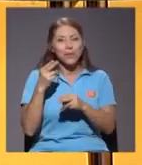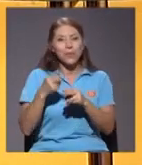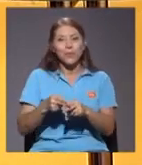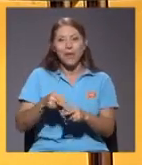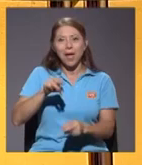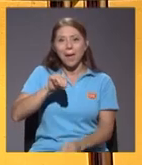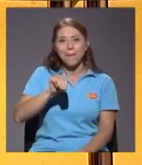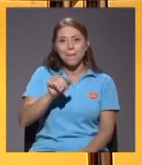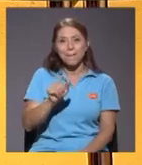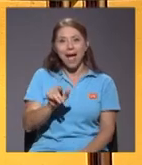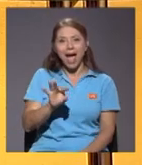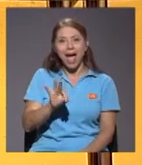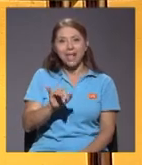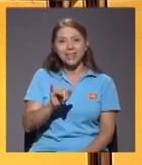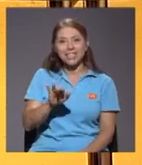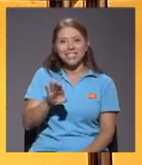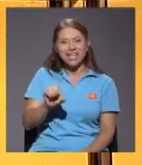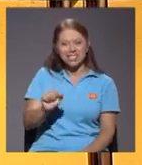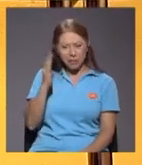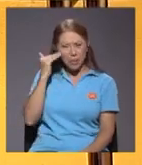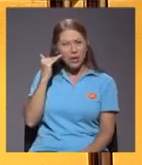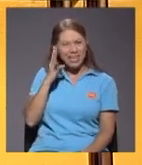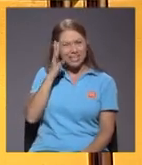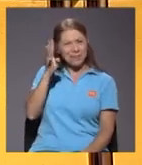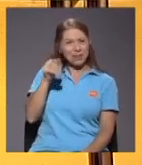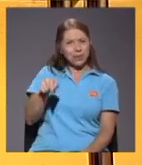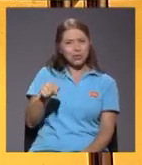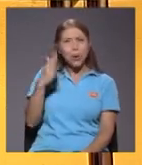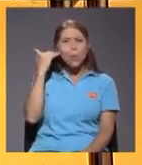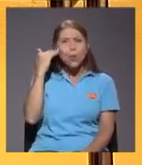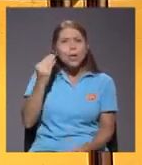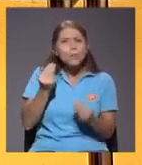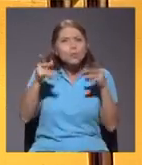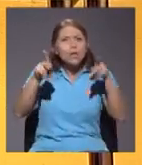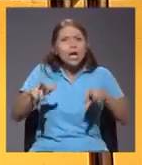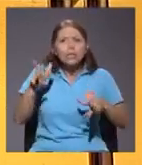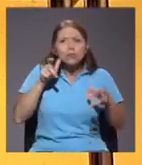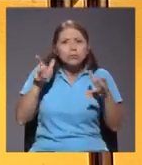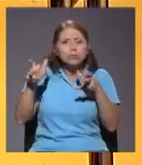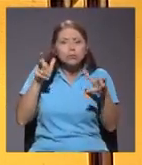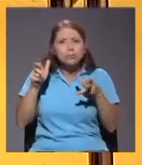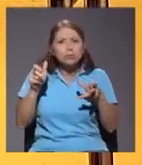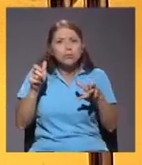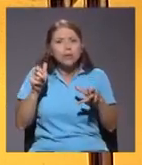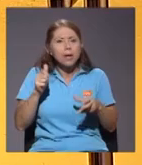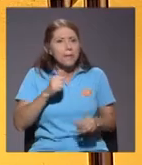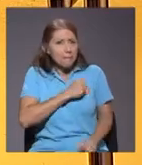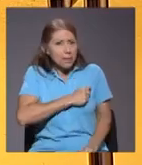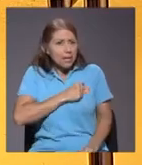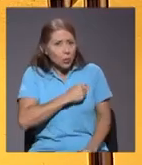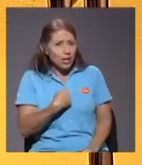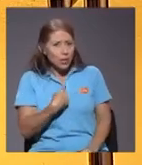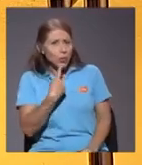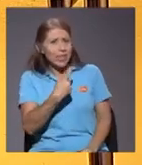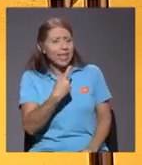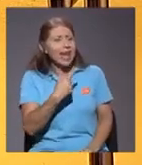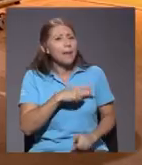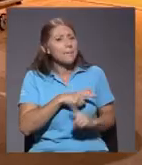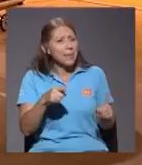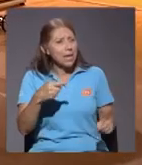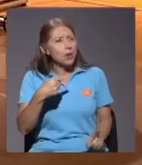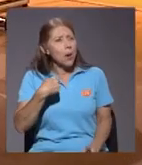matices convoca a tanta gente es porque perdón que le diga eso pero yo tengo la impresión de que